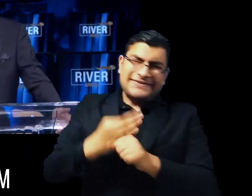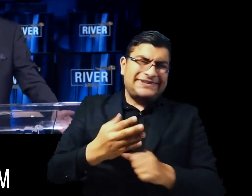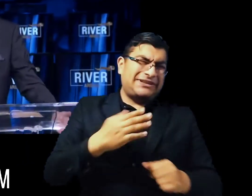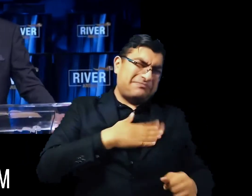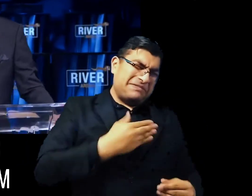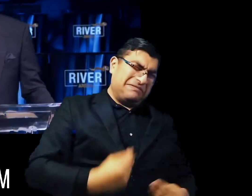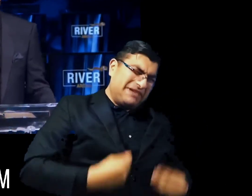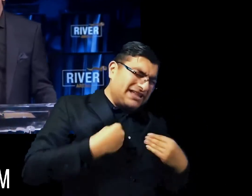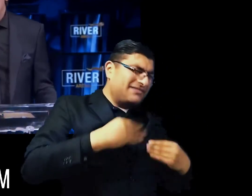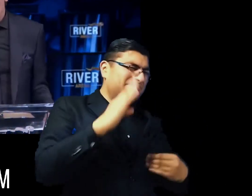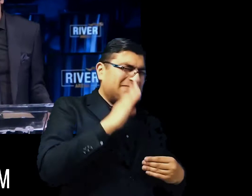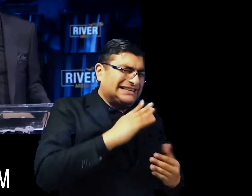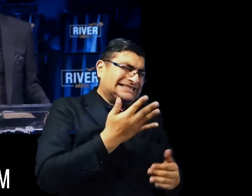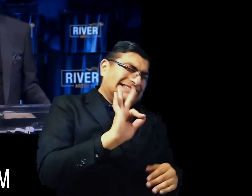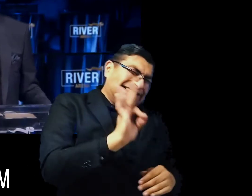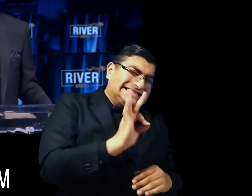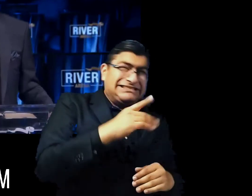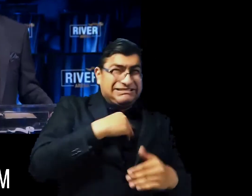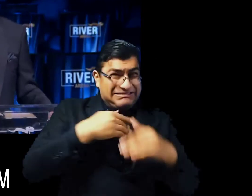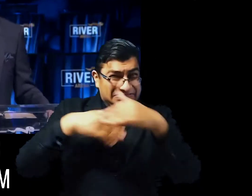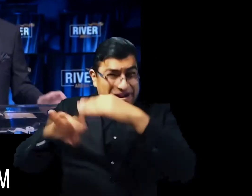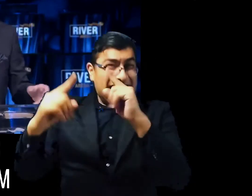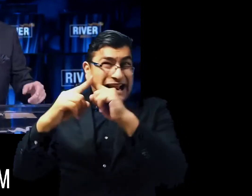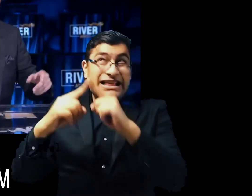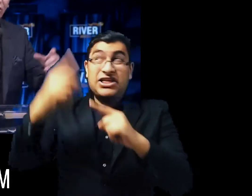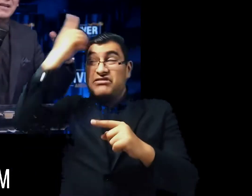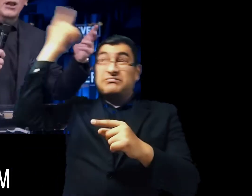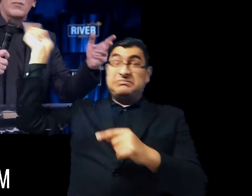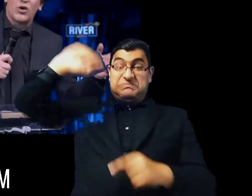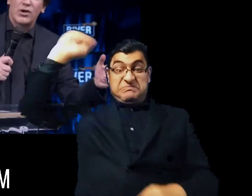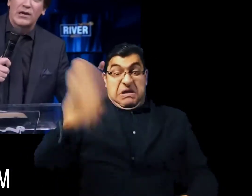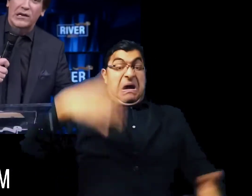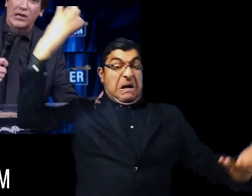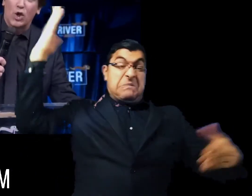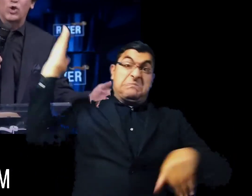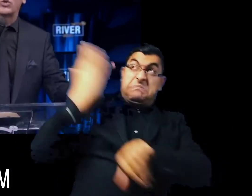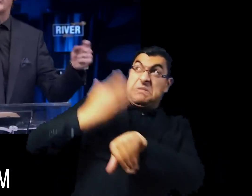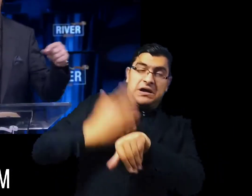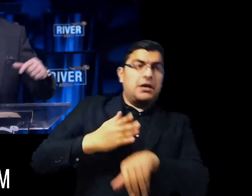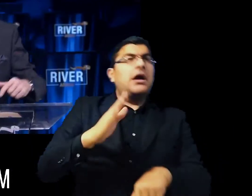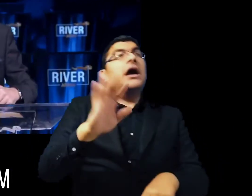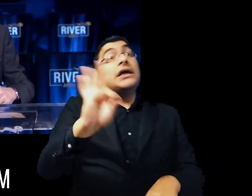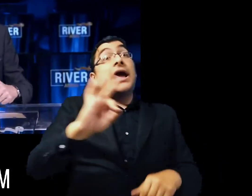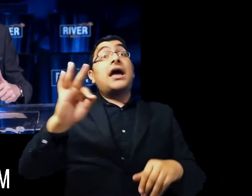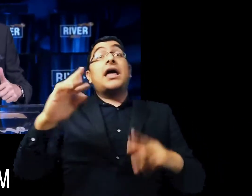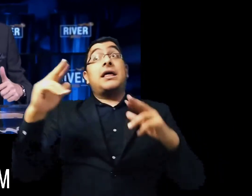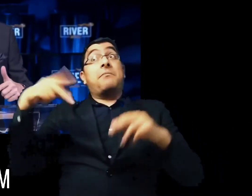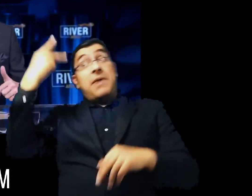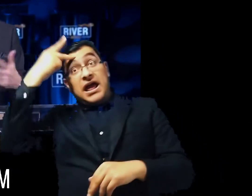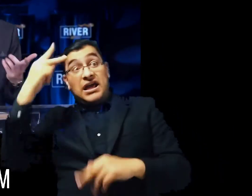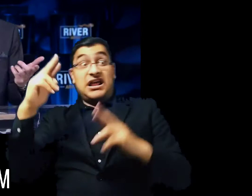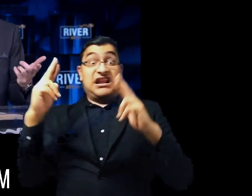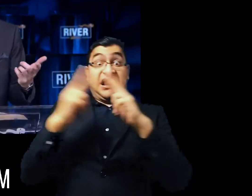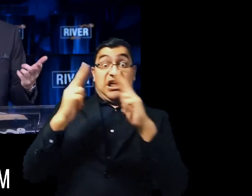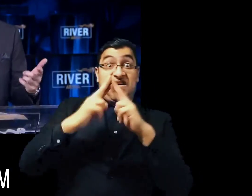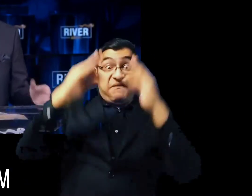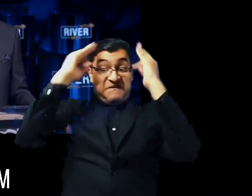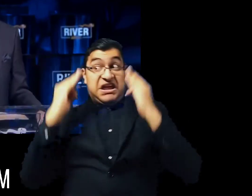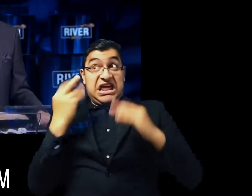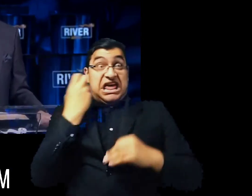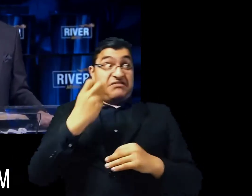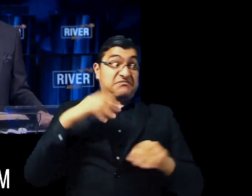que la verdad, si voy a la iglesia, Dios me fulmina, ¿no? Te fulmina a lo mejor el religioso, el fariseo, pero Dios